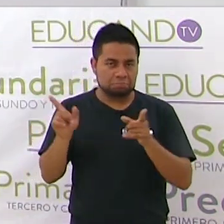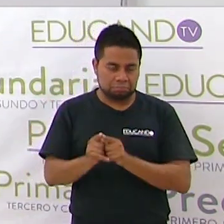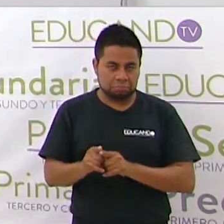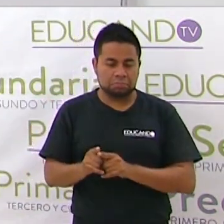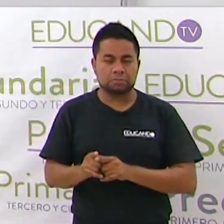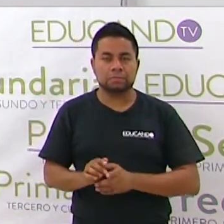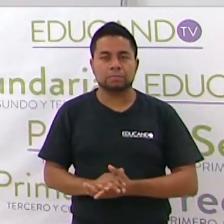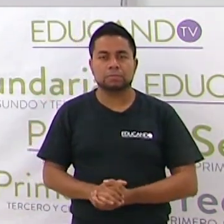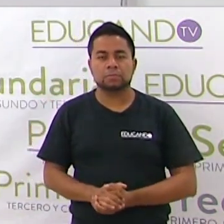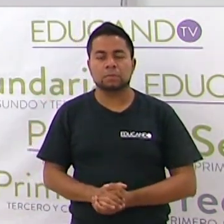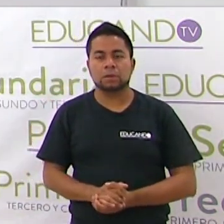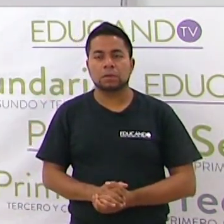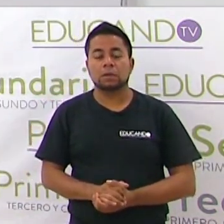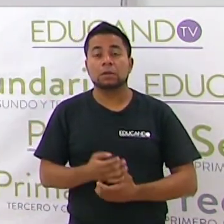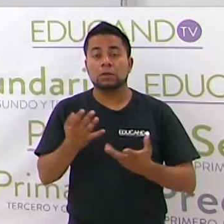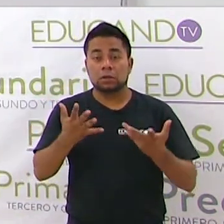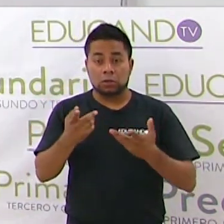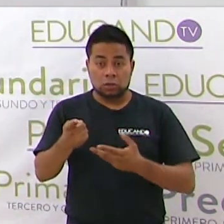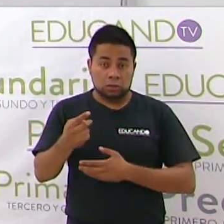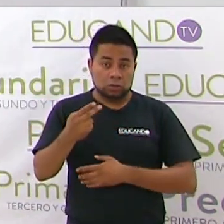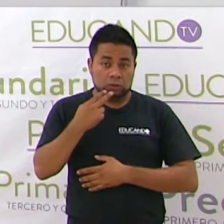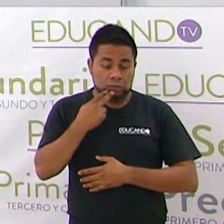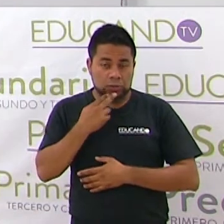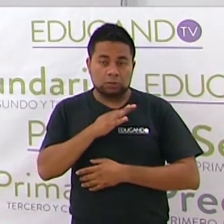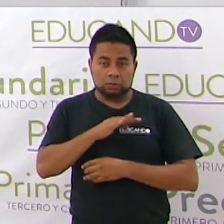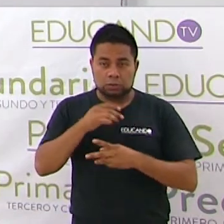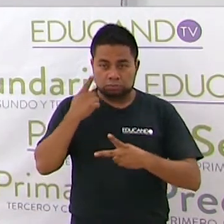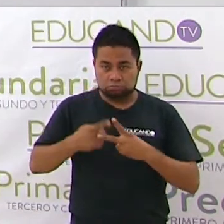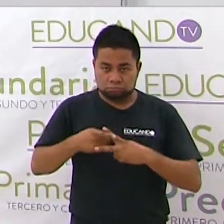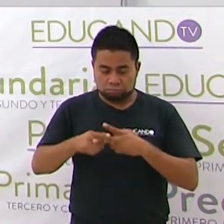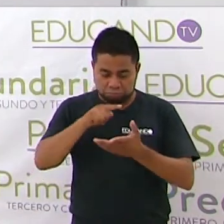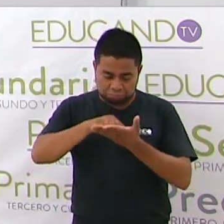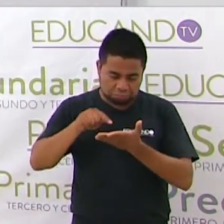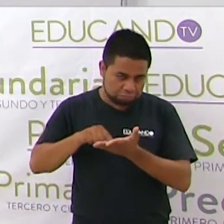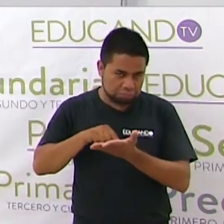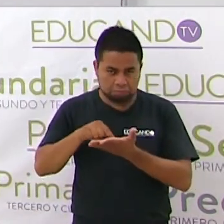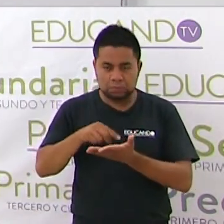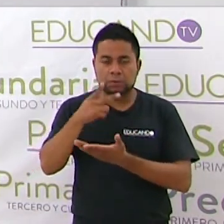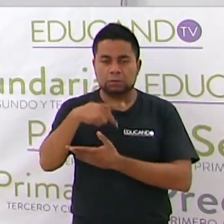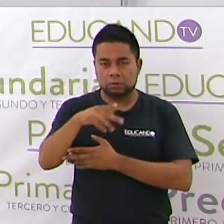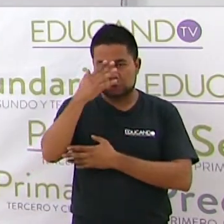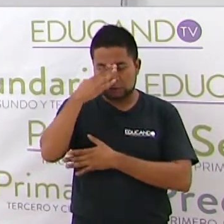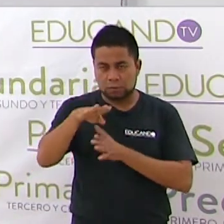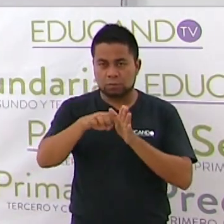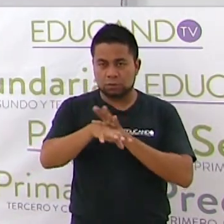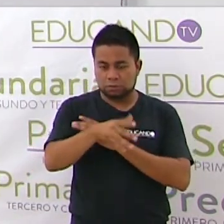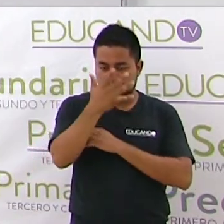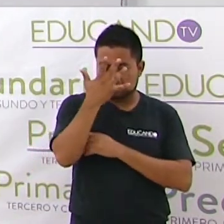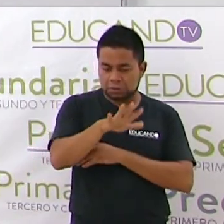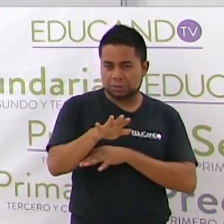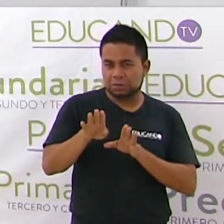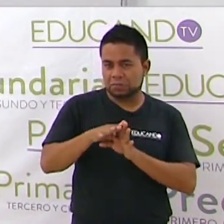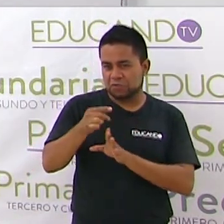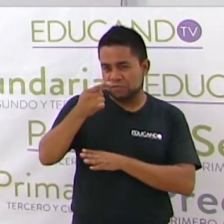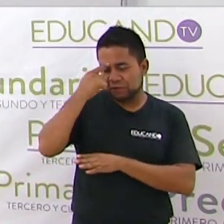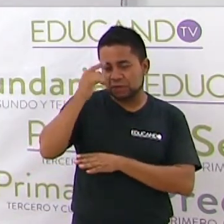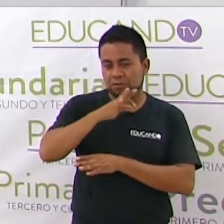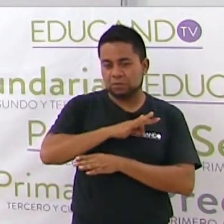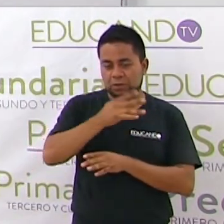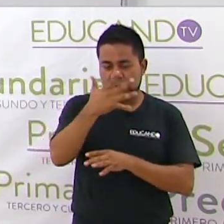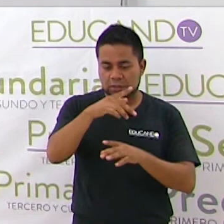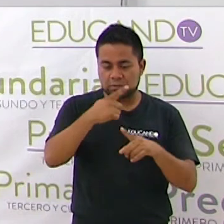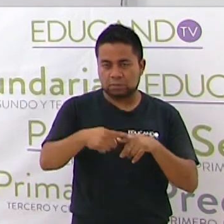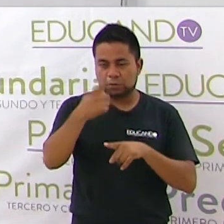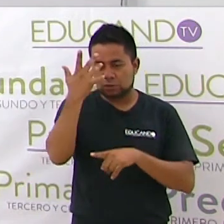Podemos utilizar, ¿cómo se llama? La calculadora, pero sabemos que en potencias de 10 es muy fácil. Sería 10 por